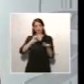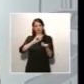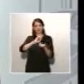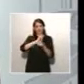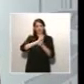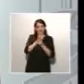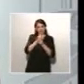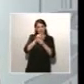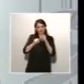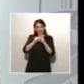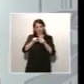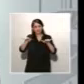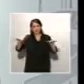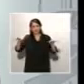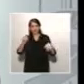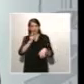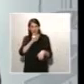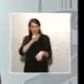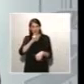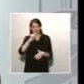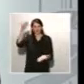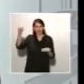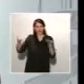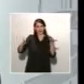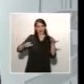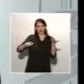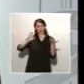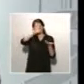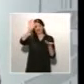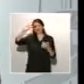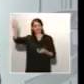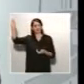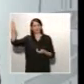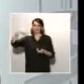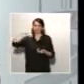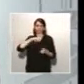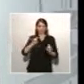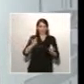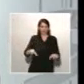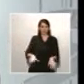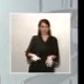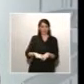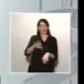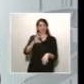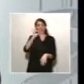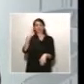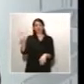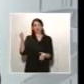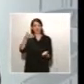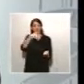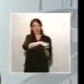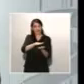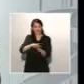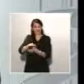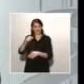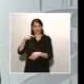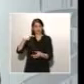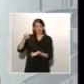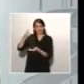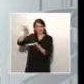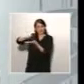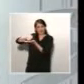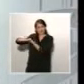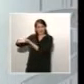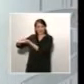también en nuestro territorio. La letalidad, igual que se ha descrito en series ya más largas de otros países, es fundamentalmente